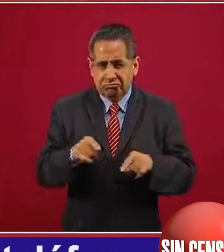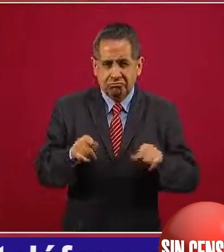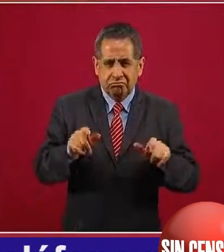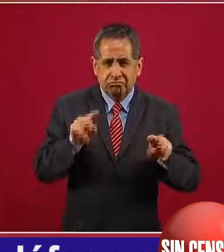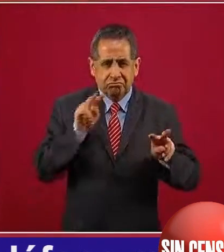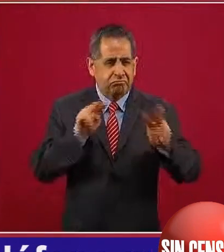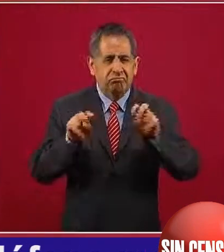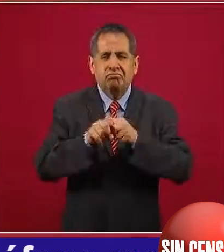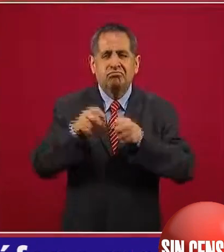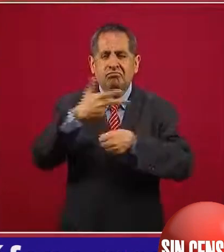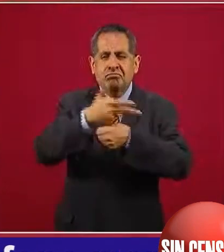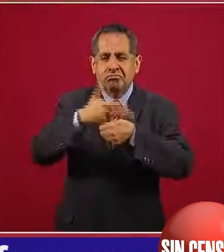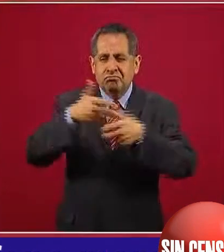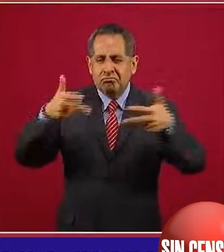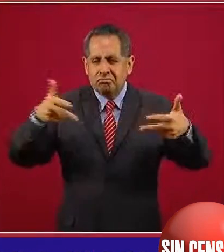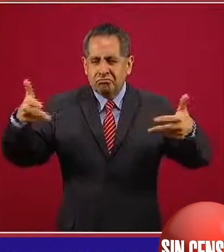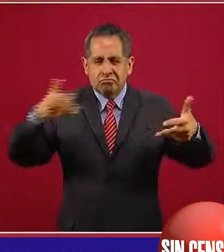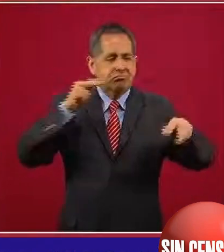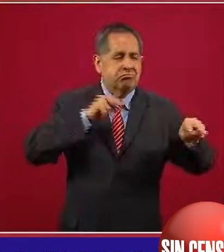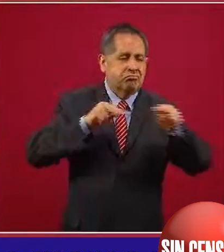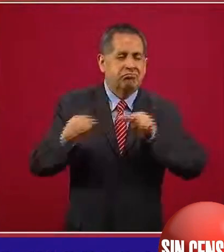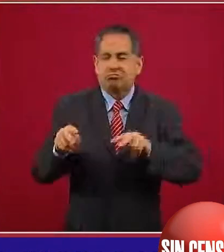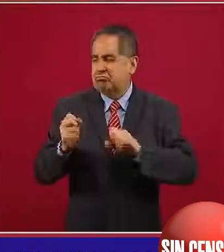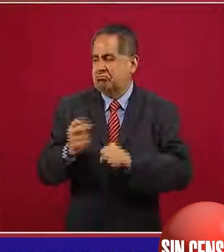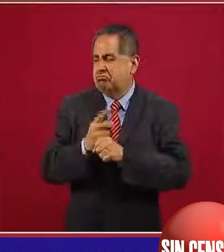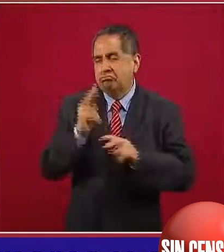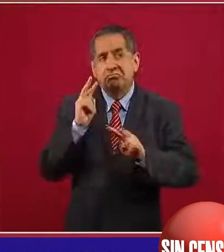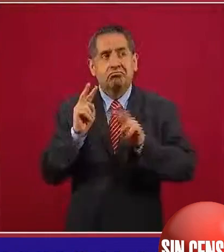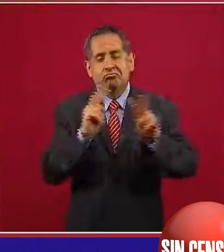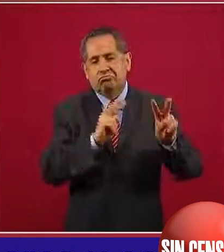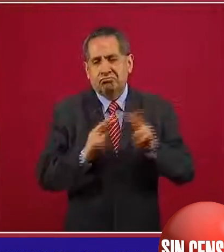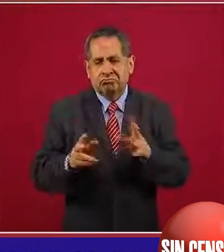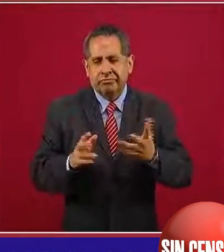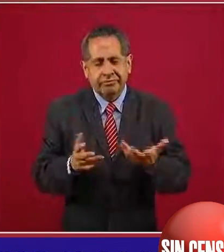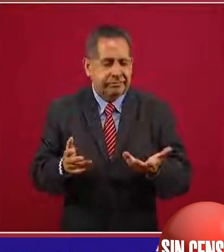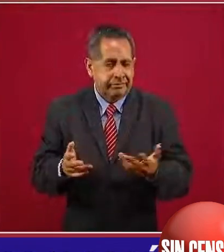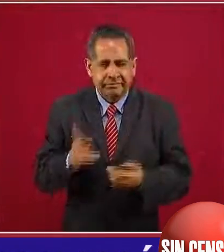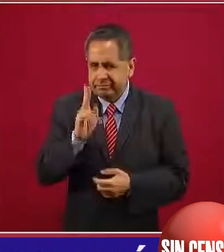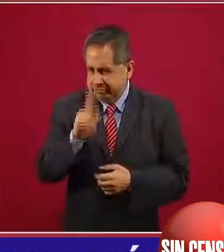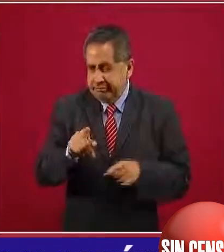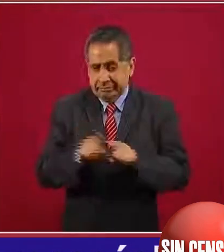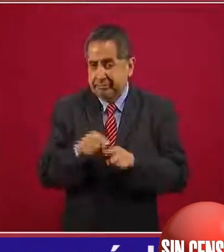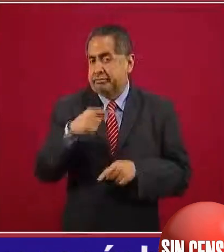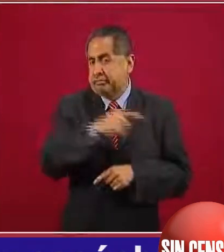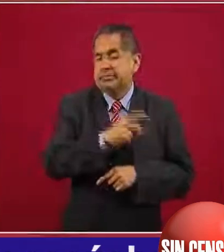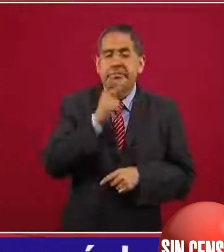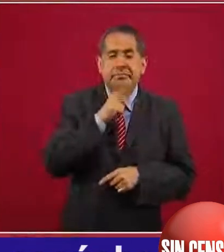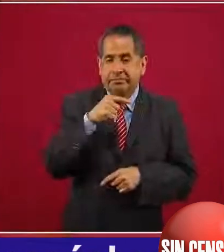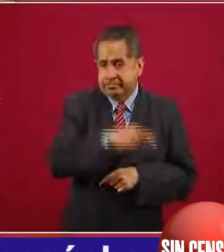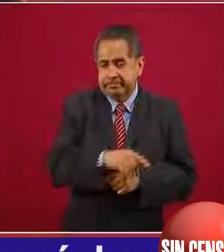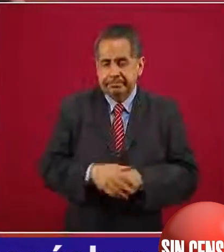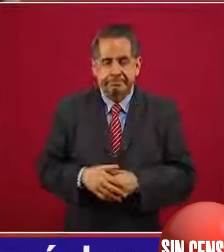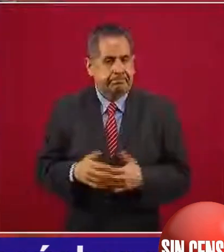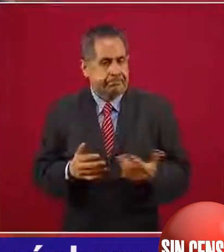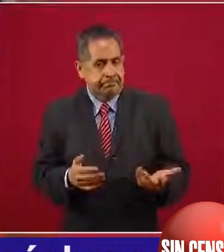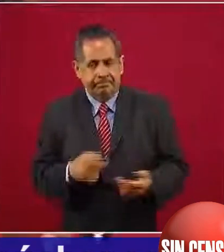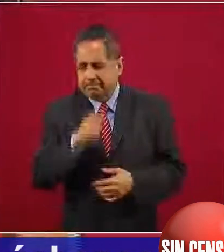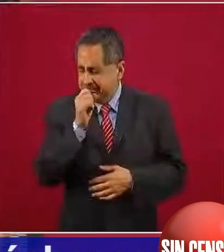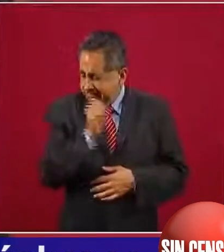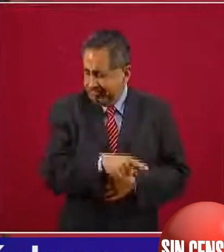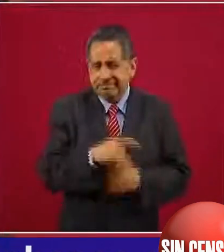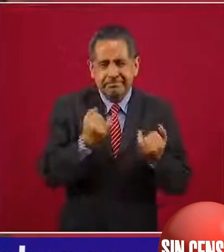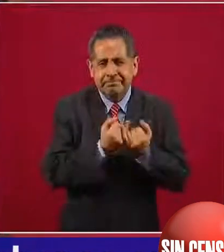el problema de la inseguridad con tecnología de punta. Entonces, acá lo mismo,